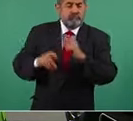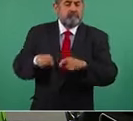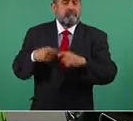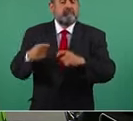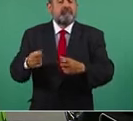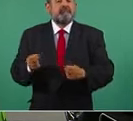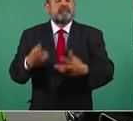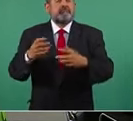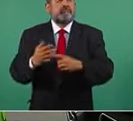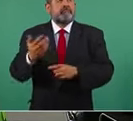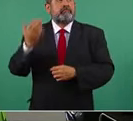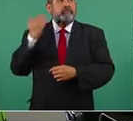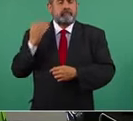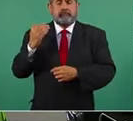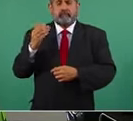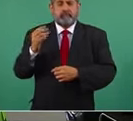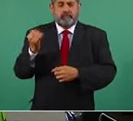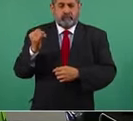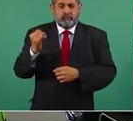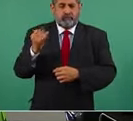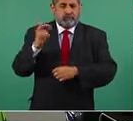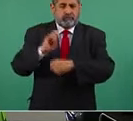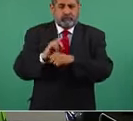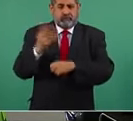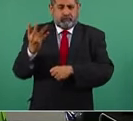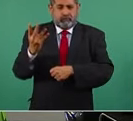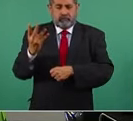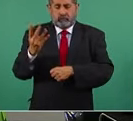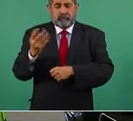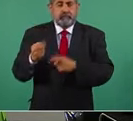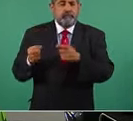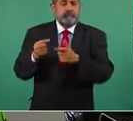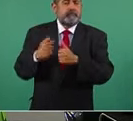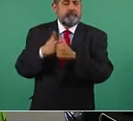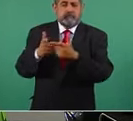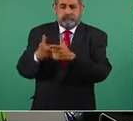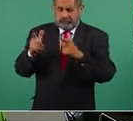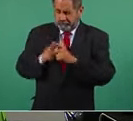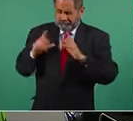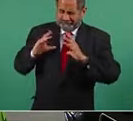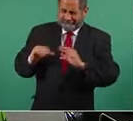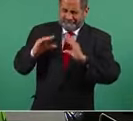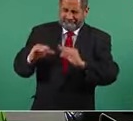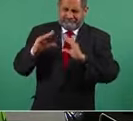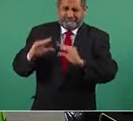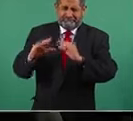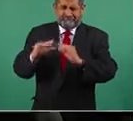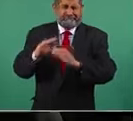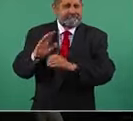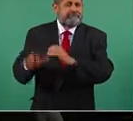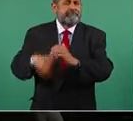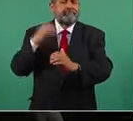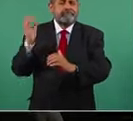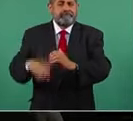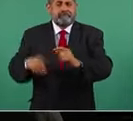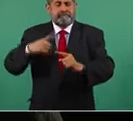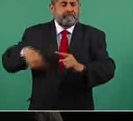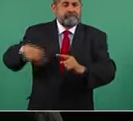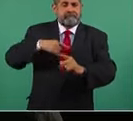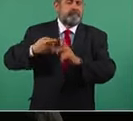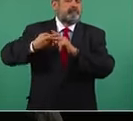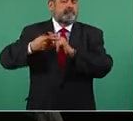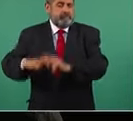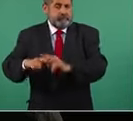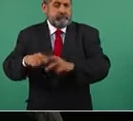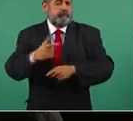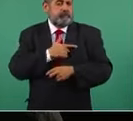el día 4 de junio se concluyó con el primer escalón de adiestramiento del curso de formación inicial de la